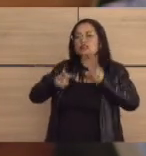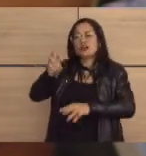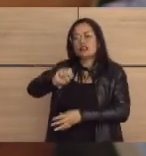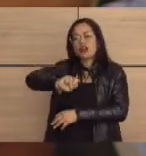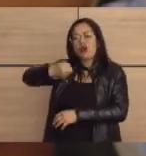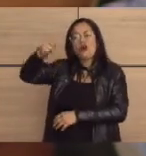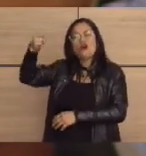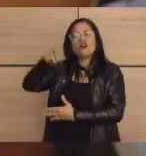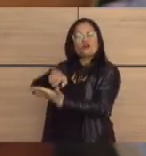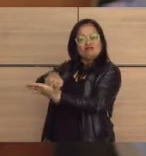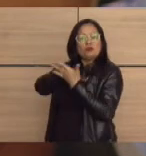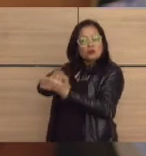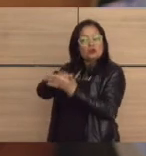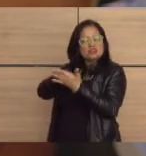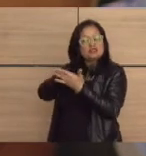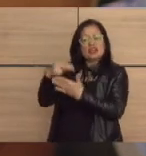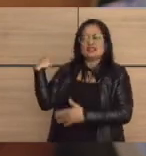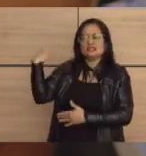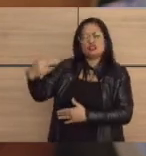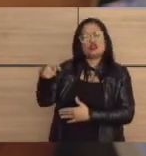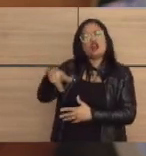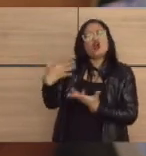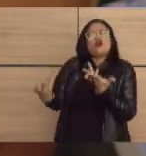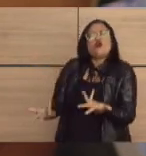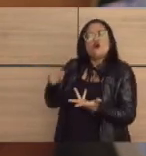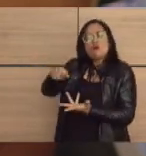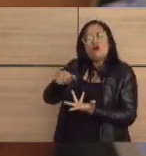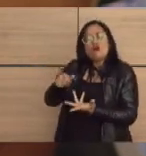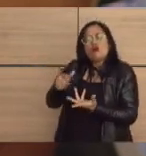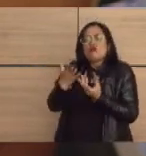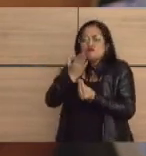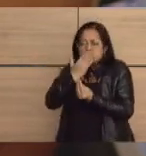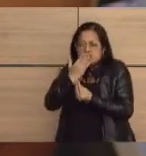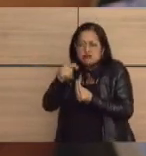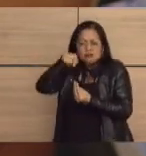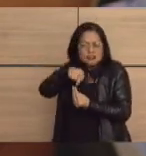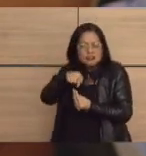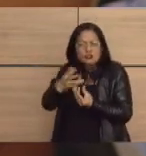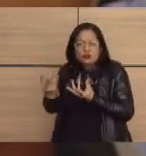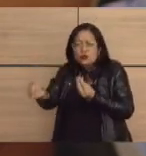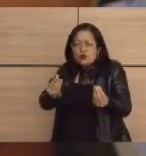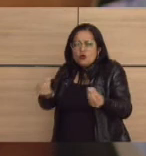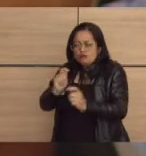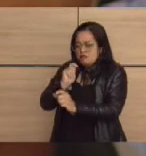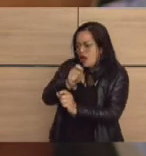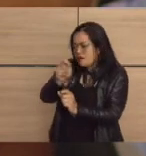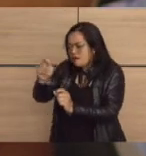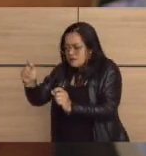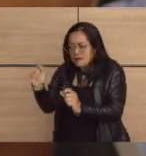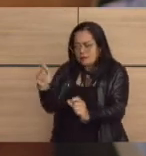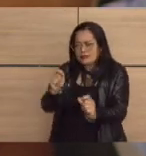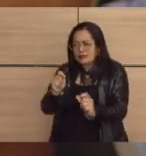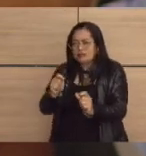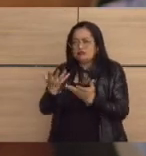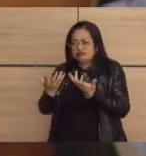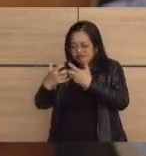muestre cómo era el refinamiento técnico y estético de estos pueblos en el manejo del oro, cosa que está lejos